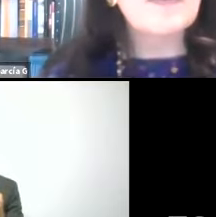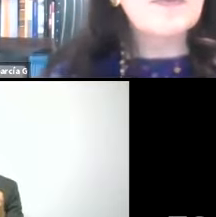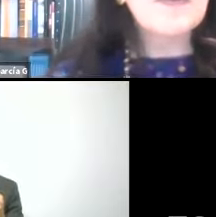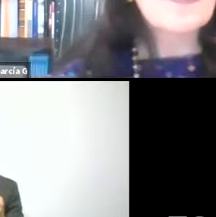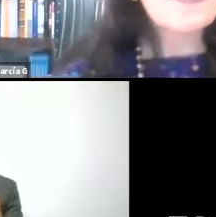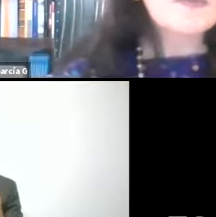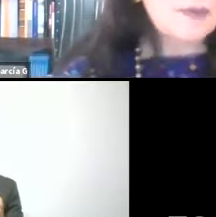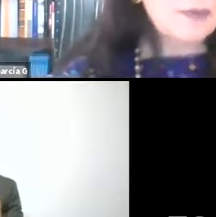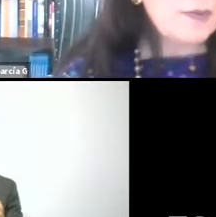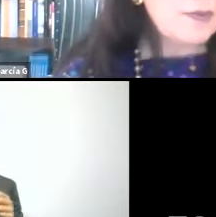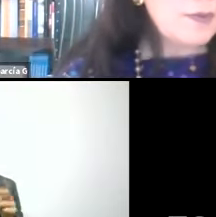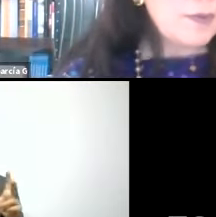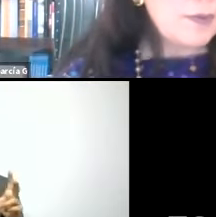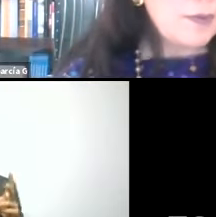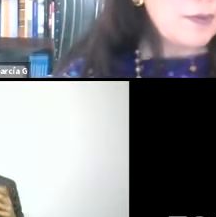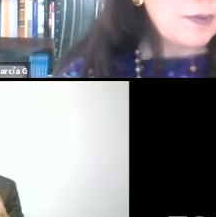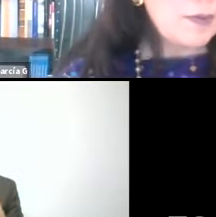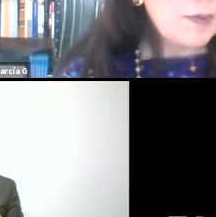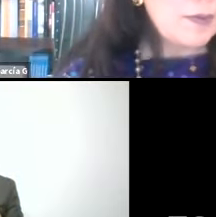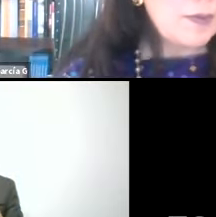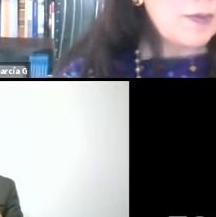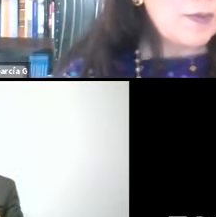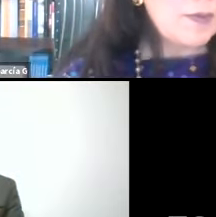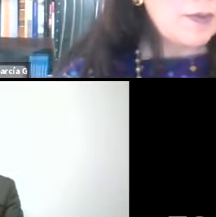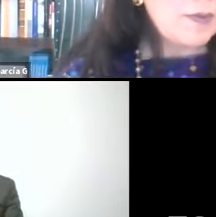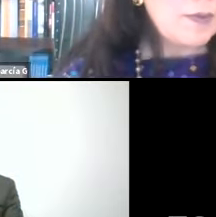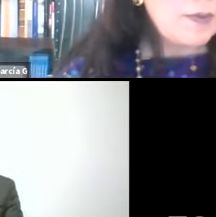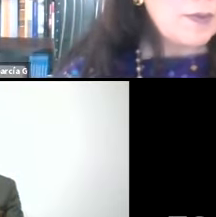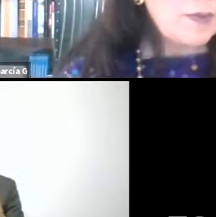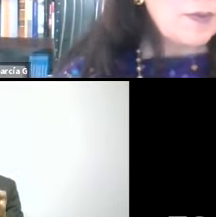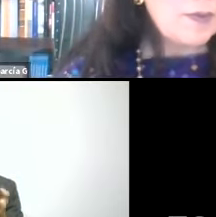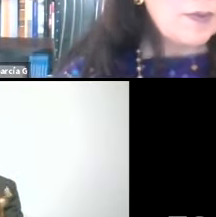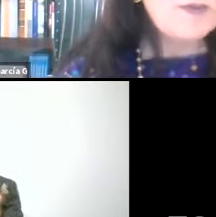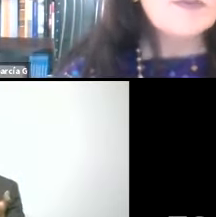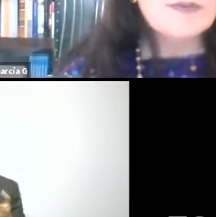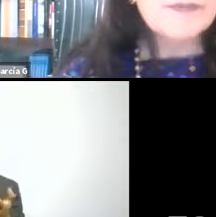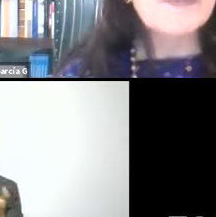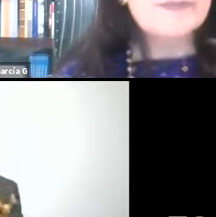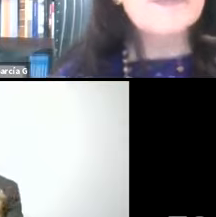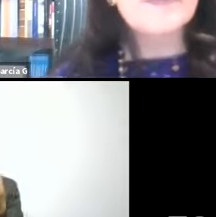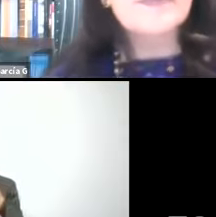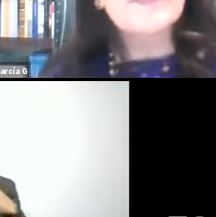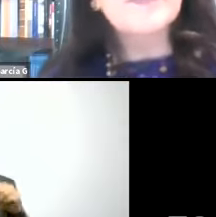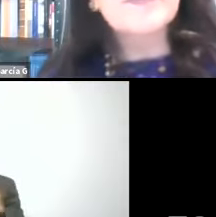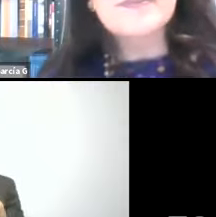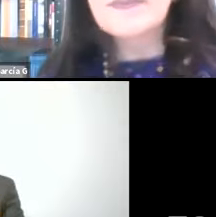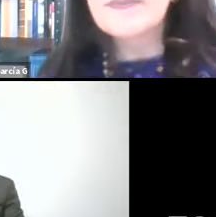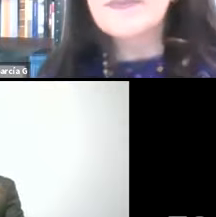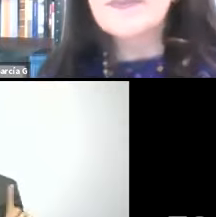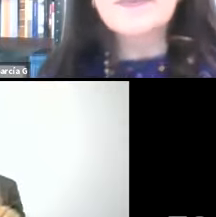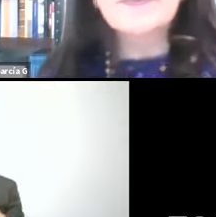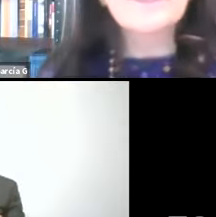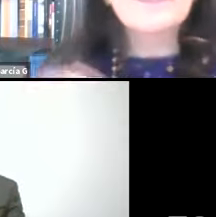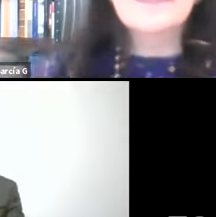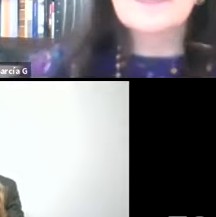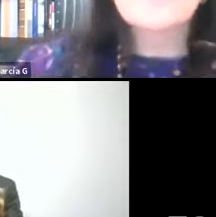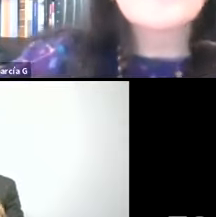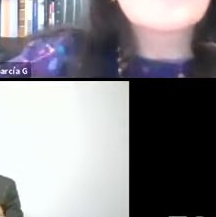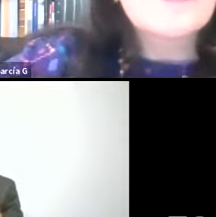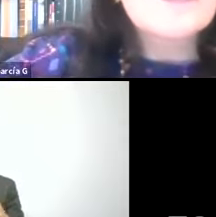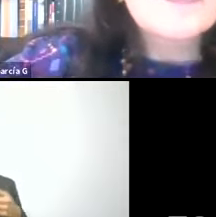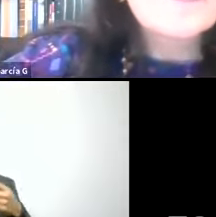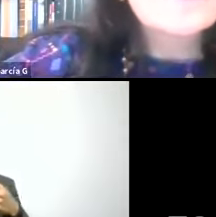explorar estos casos de los derechos económicos, sociales, culturales y ambientales puede ser muy importante, y